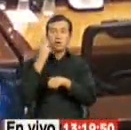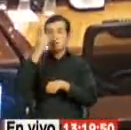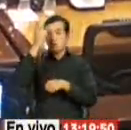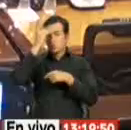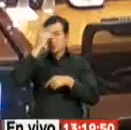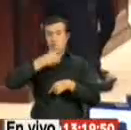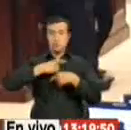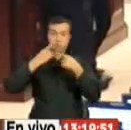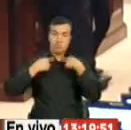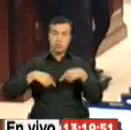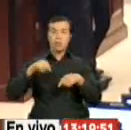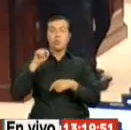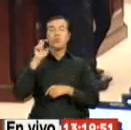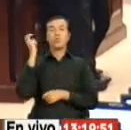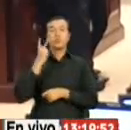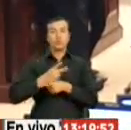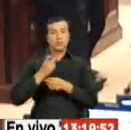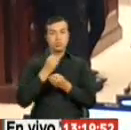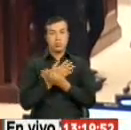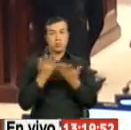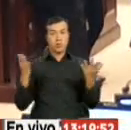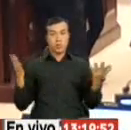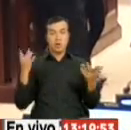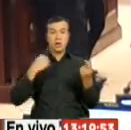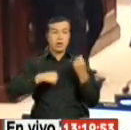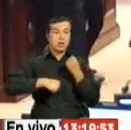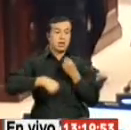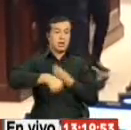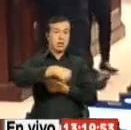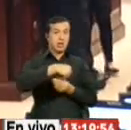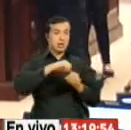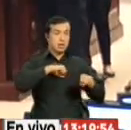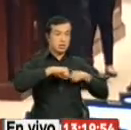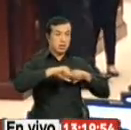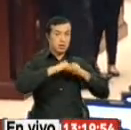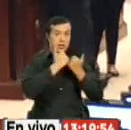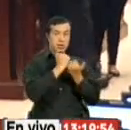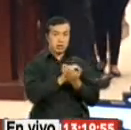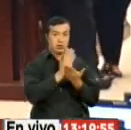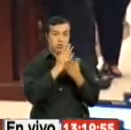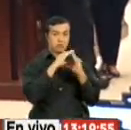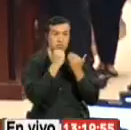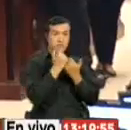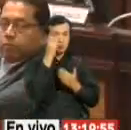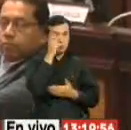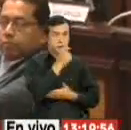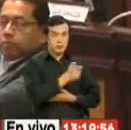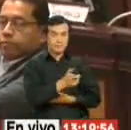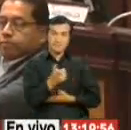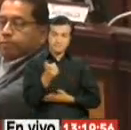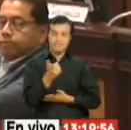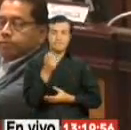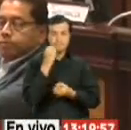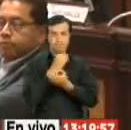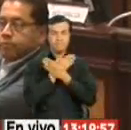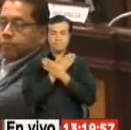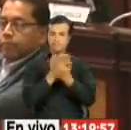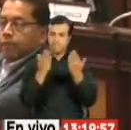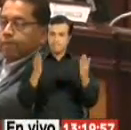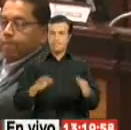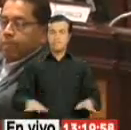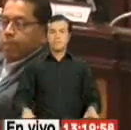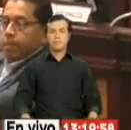hasta 48 con lo cual regresaría la asamblea para su trámite ante la comisión de fiscalización informó para telediario